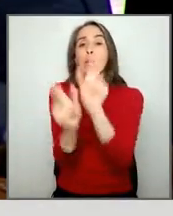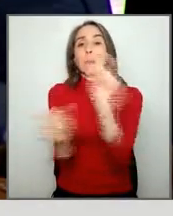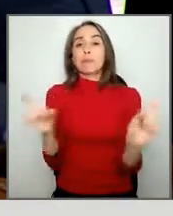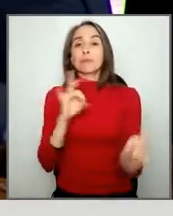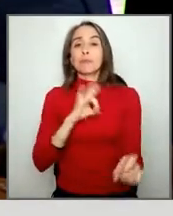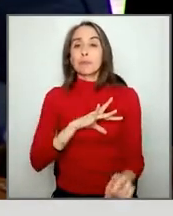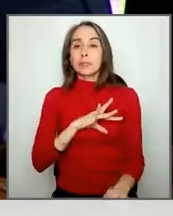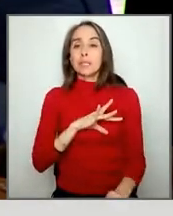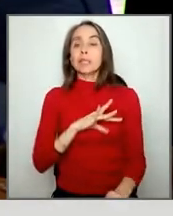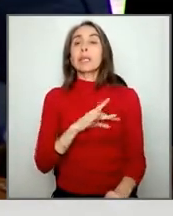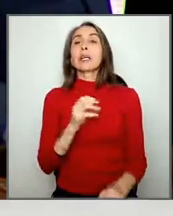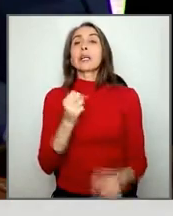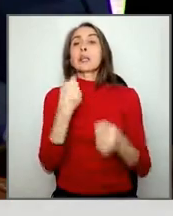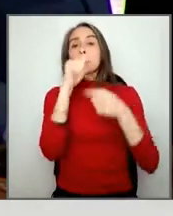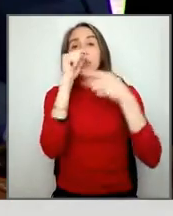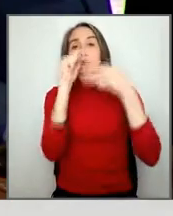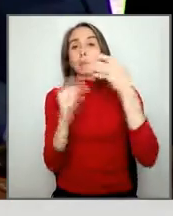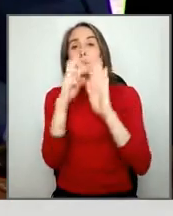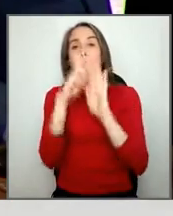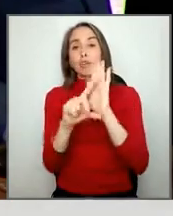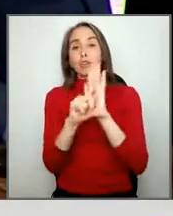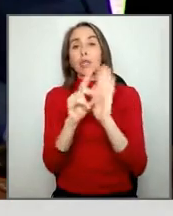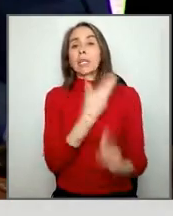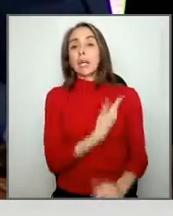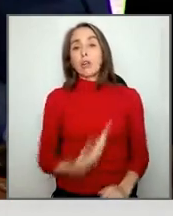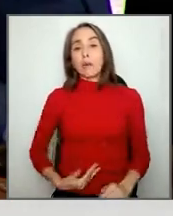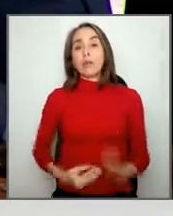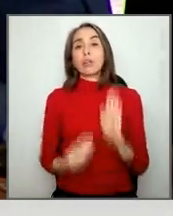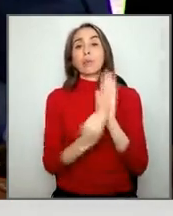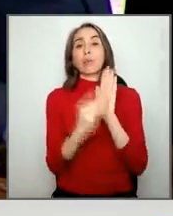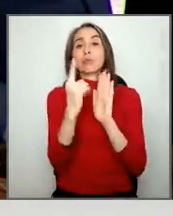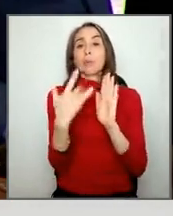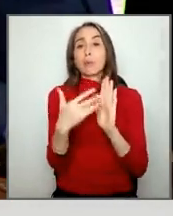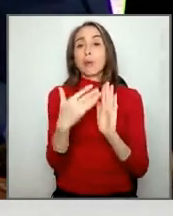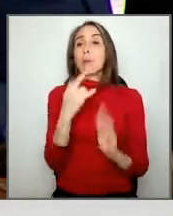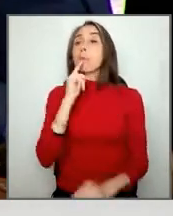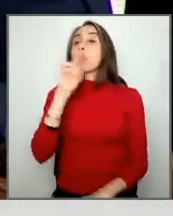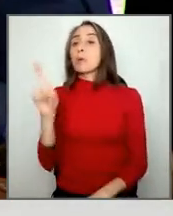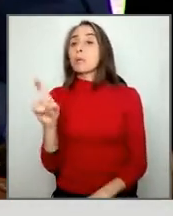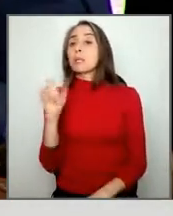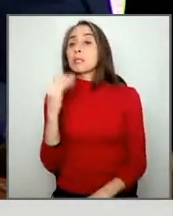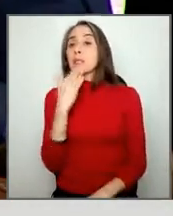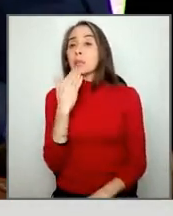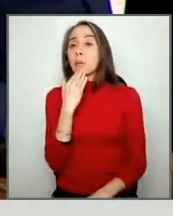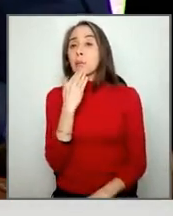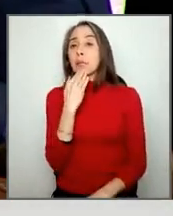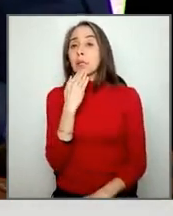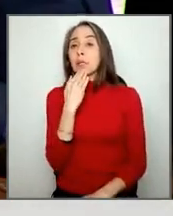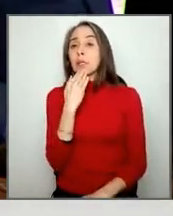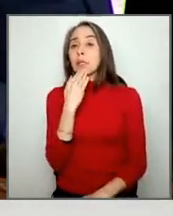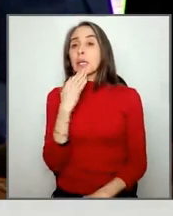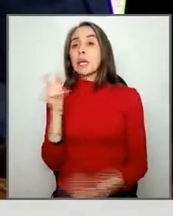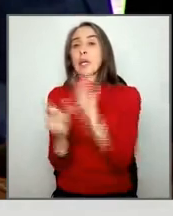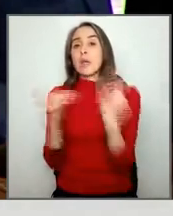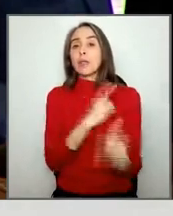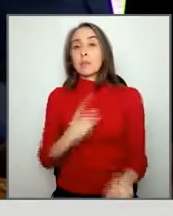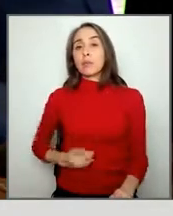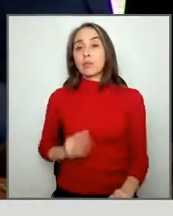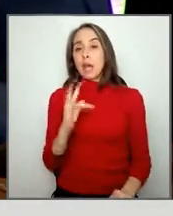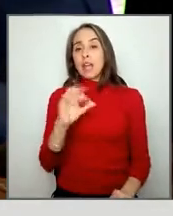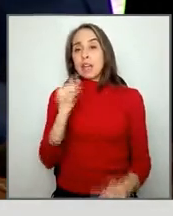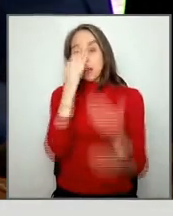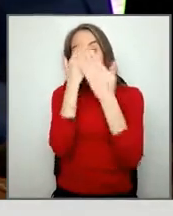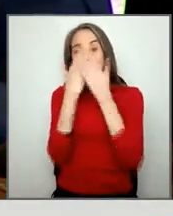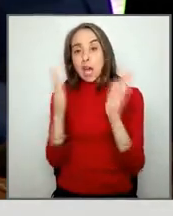de estos priorizados por el gobierno que me gustaría saber si se van a adherir también de parte del frente amplio Por ejemplo hay uno que sanciona